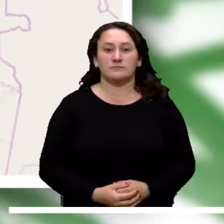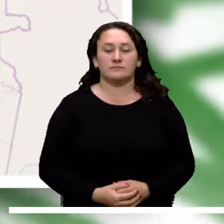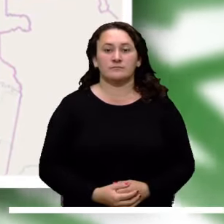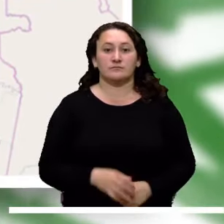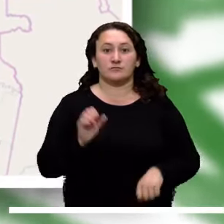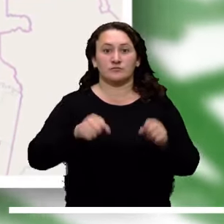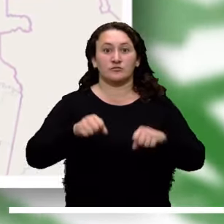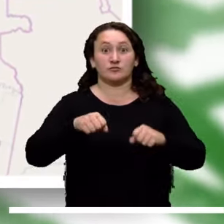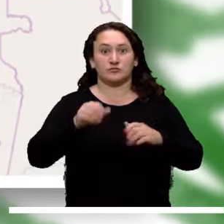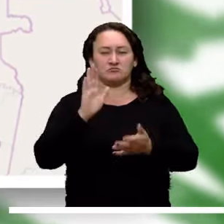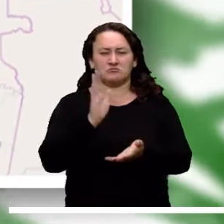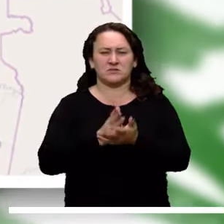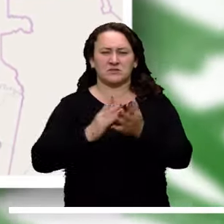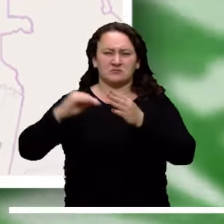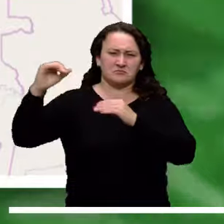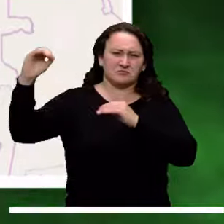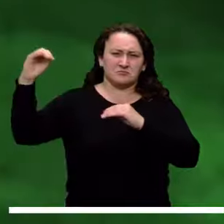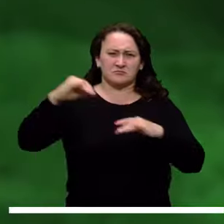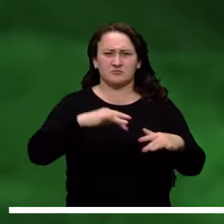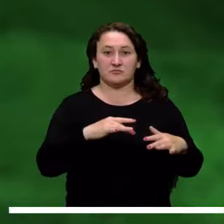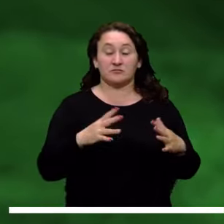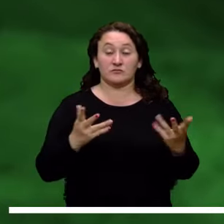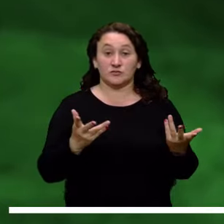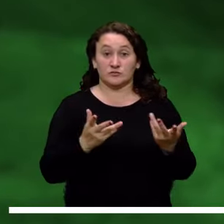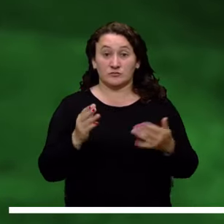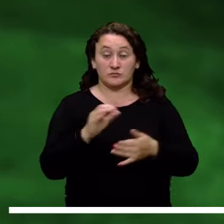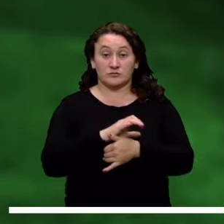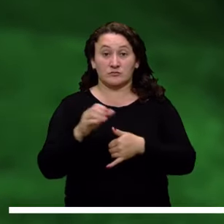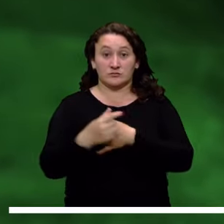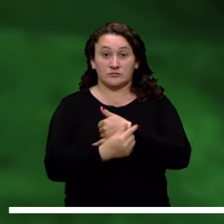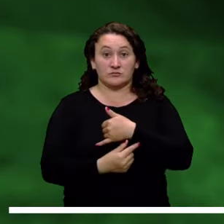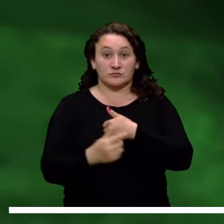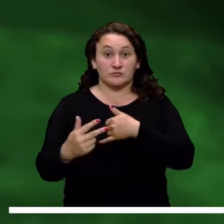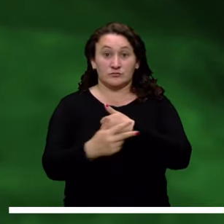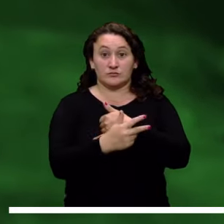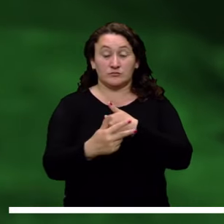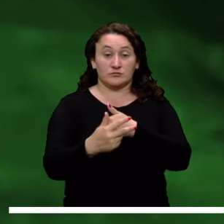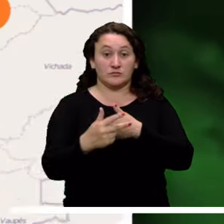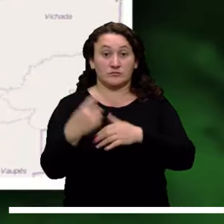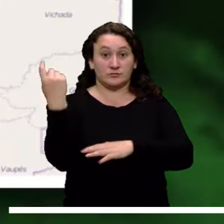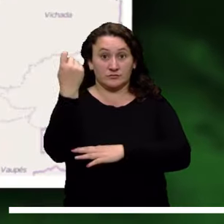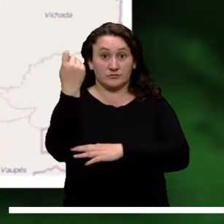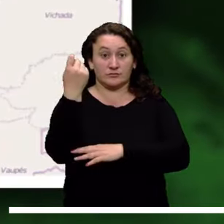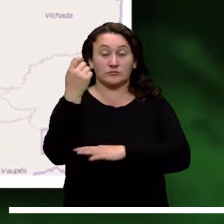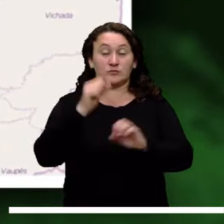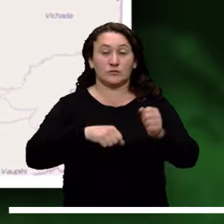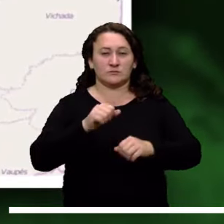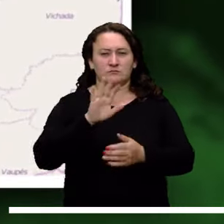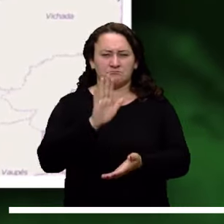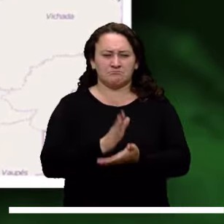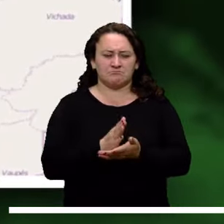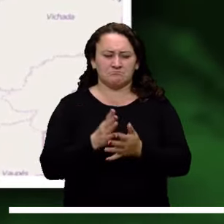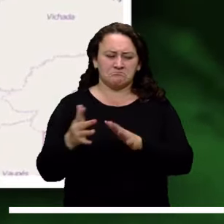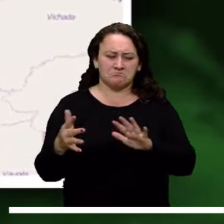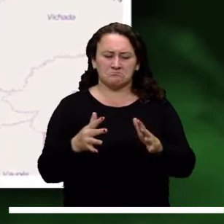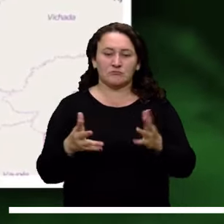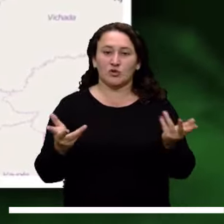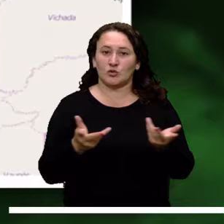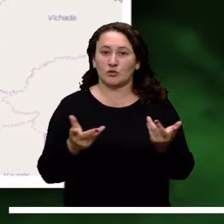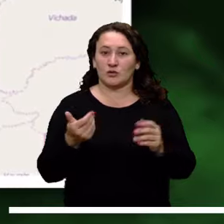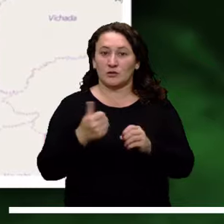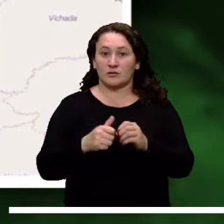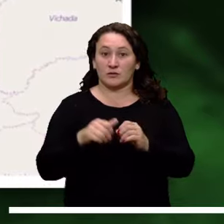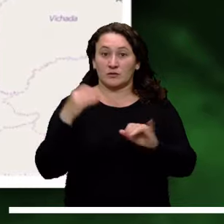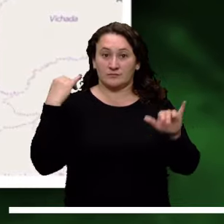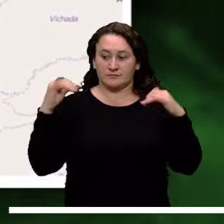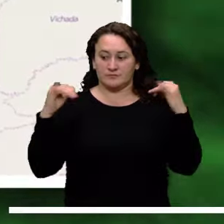Caquetá. Alta probabilidad de deslizamientos en el Caribe, el Pacífico, los Andes y Meta y posibilidad media